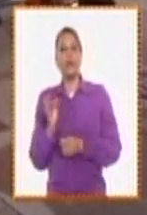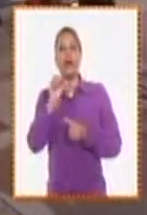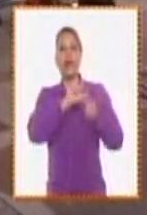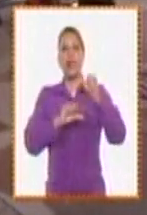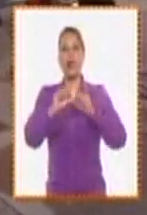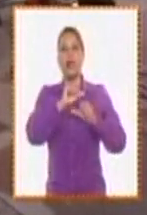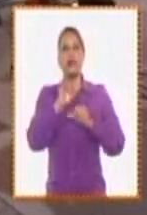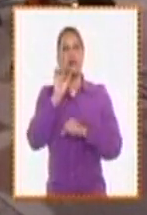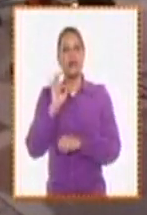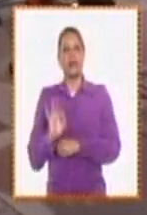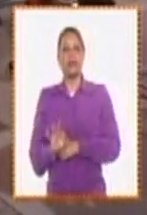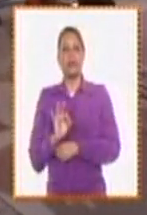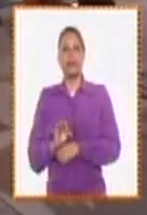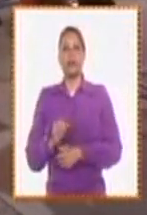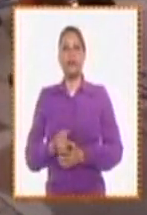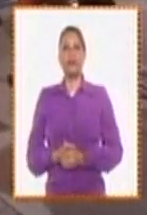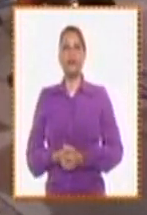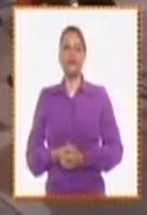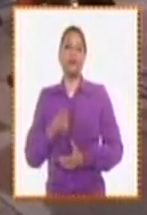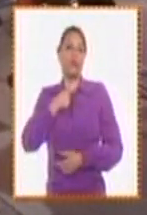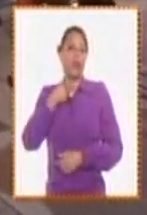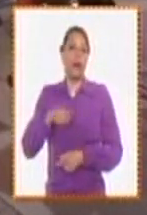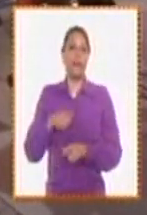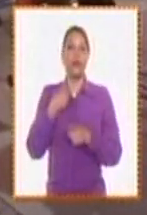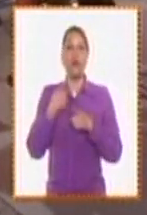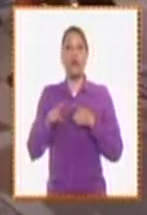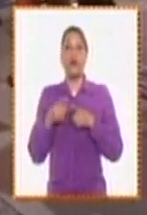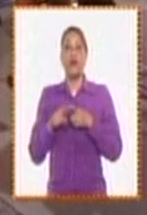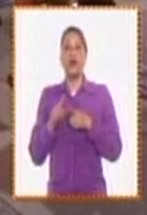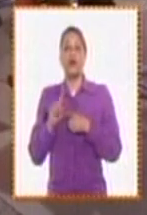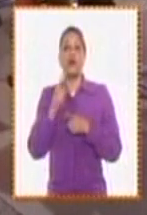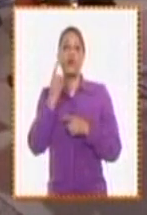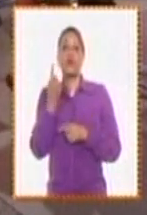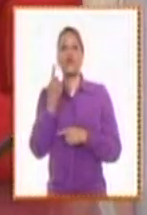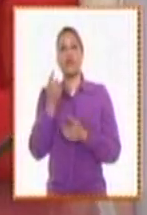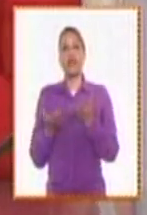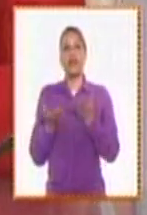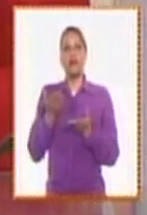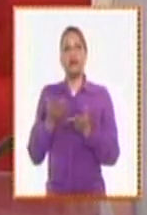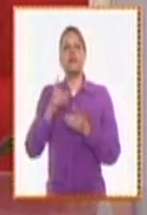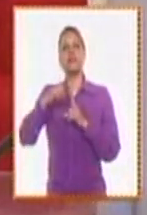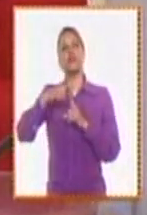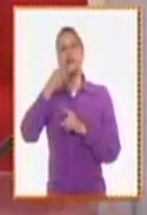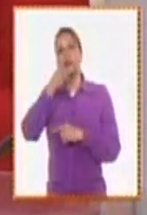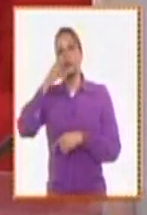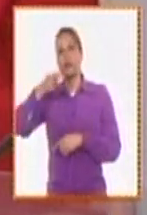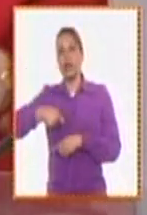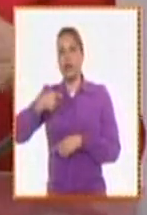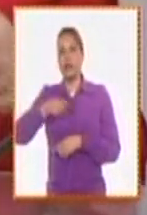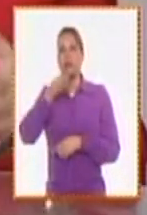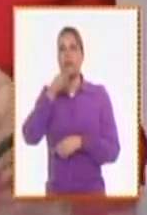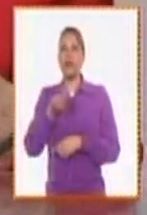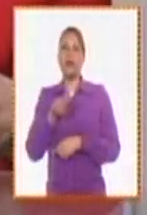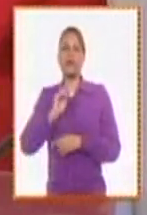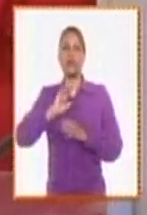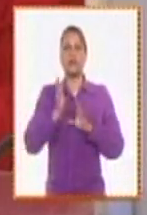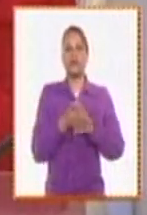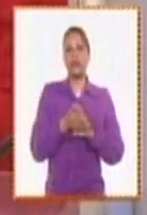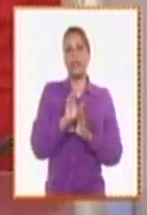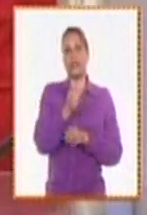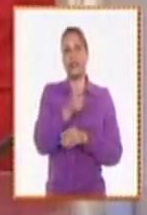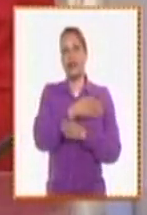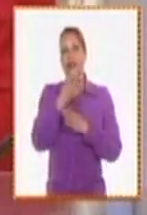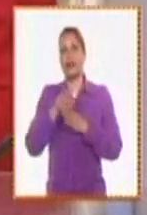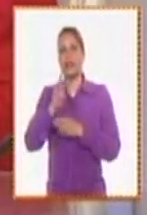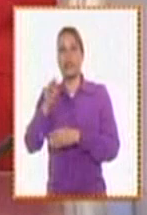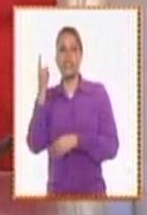Efectivamente. No obstante, aún sin rebasar esta libra, los tribunales pueden imponer las sanciones antes dichas, o sea, de 10 a 30 años